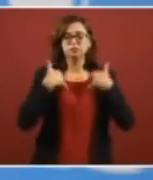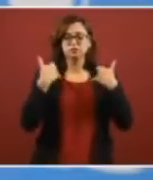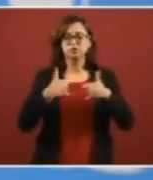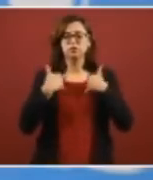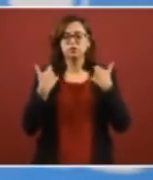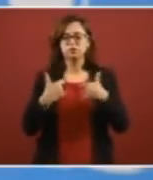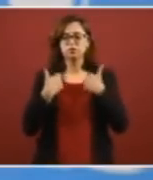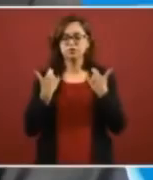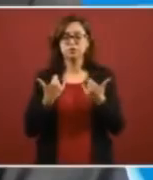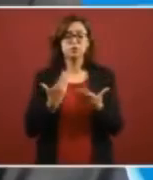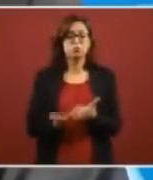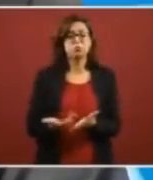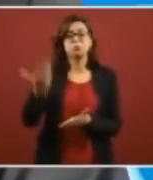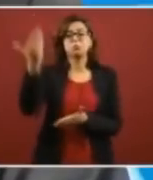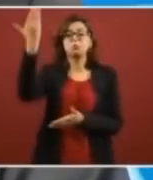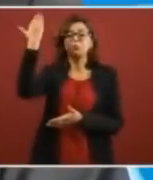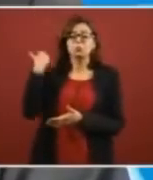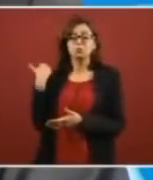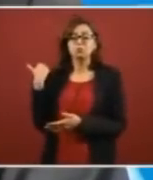que antes